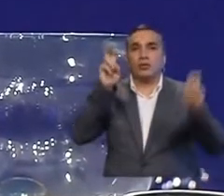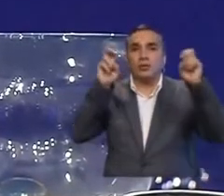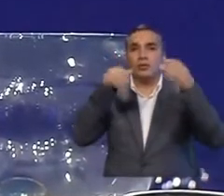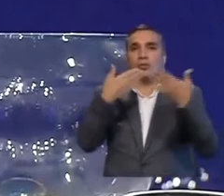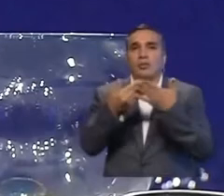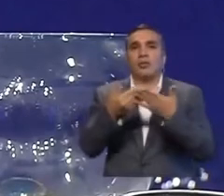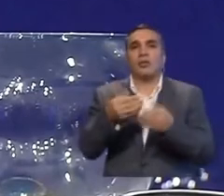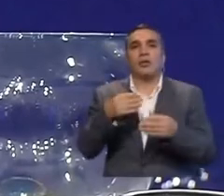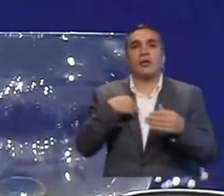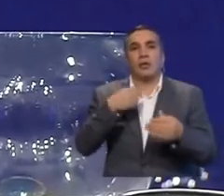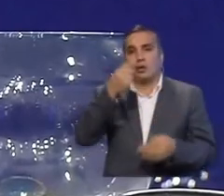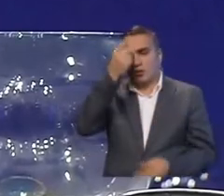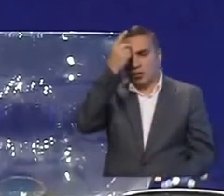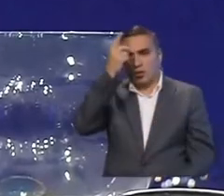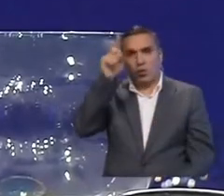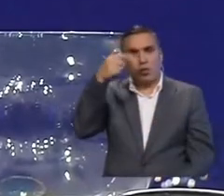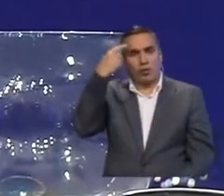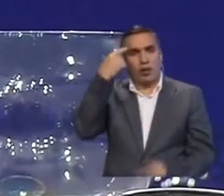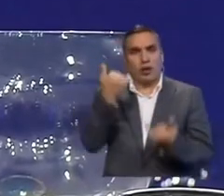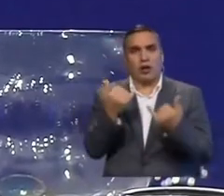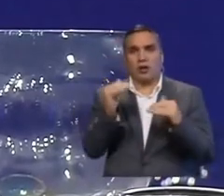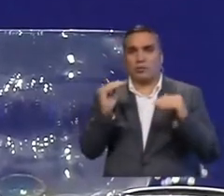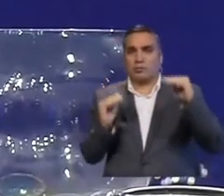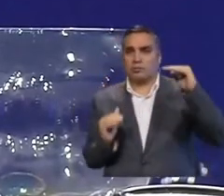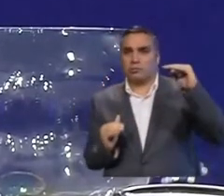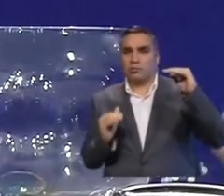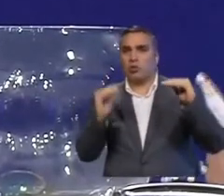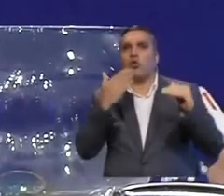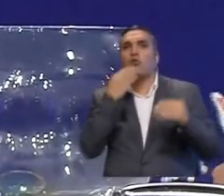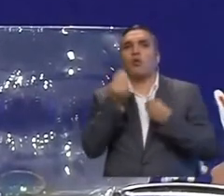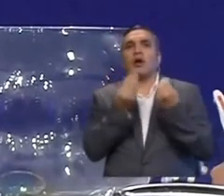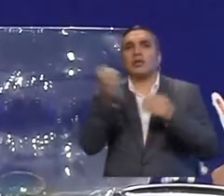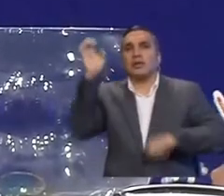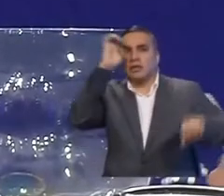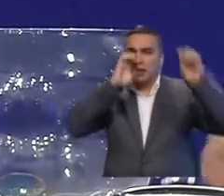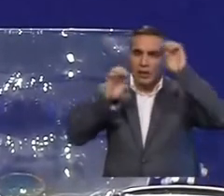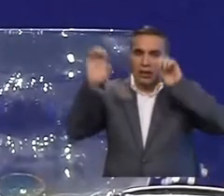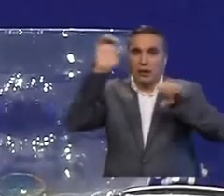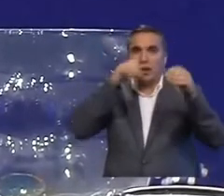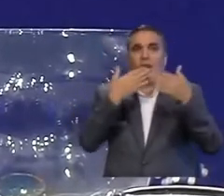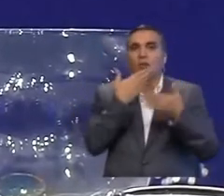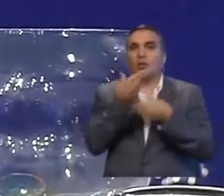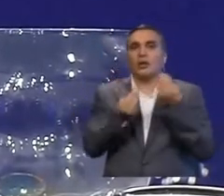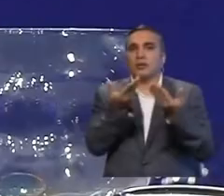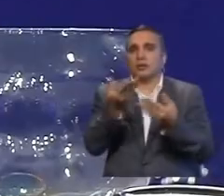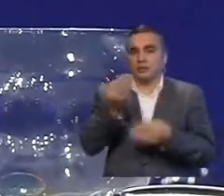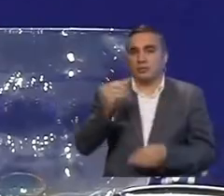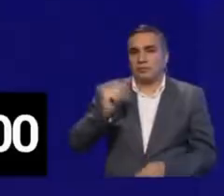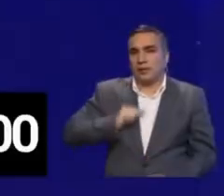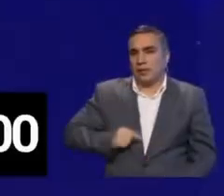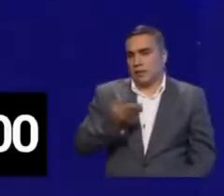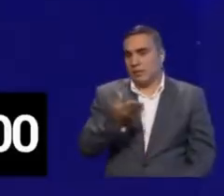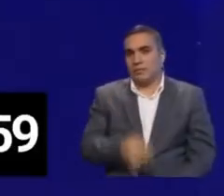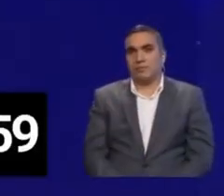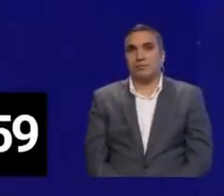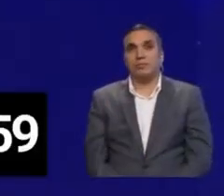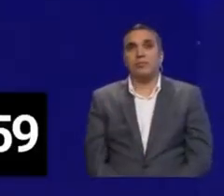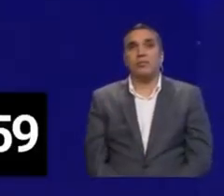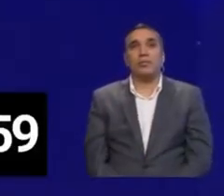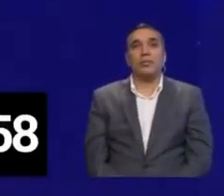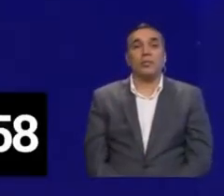del déficit fiscal actual, ¿cómo va a ocurrir esa estrategia para que se produzca? Detállenos, por favor.